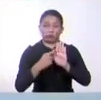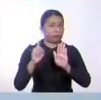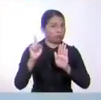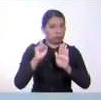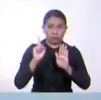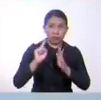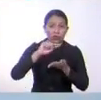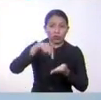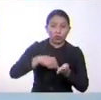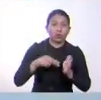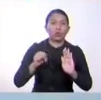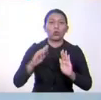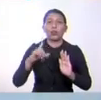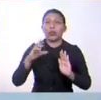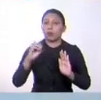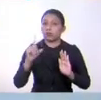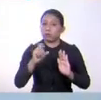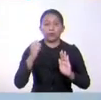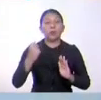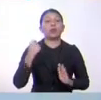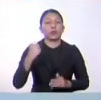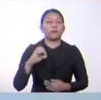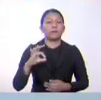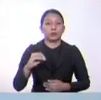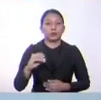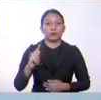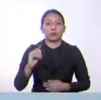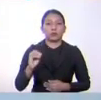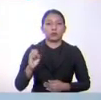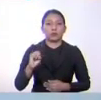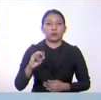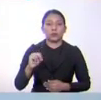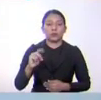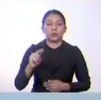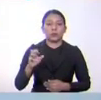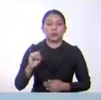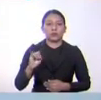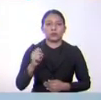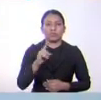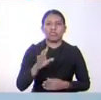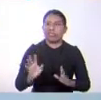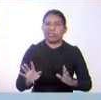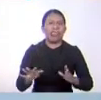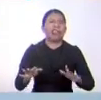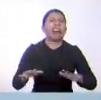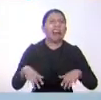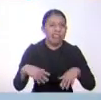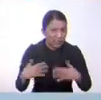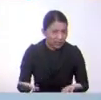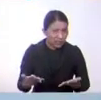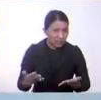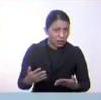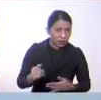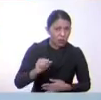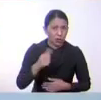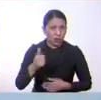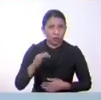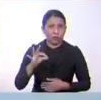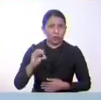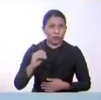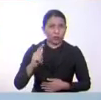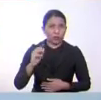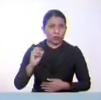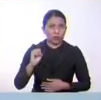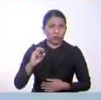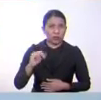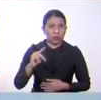que sirven para hacer la fotosíntesis. Y seguramente se estarán preguntando cuáles son esas otras maquinarias para la fotosíntesis.